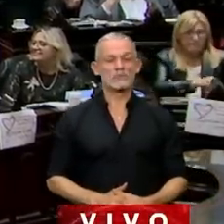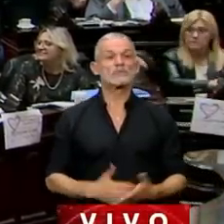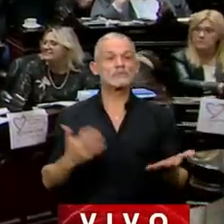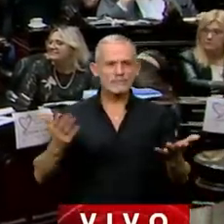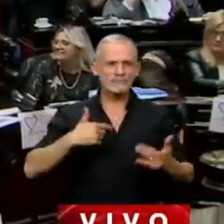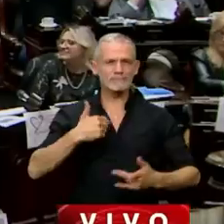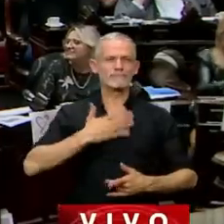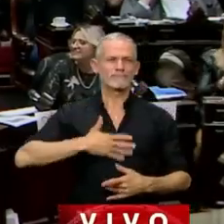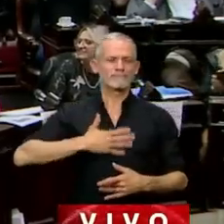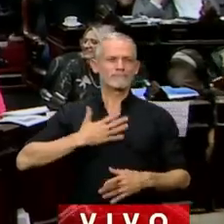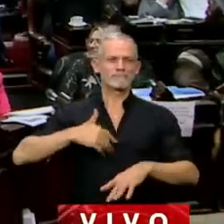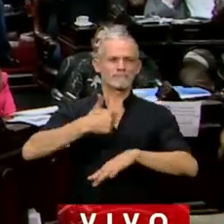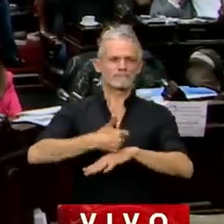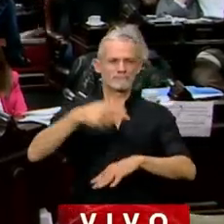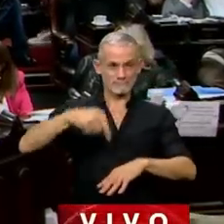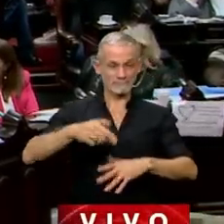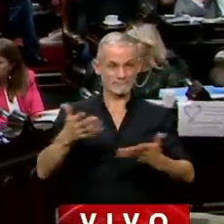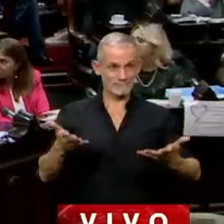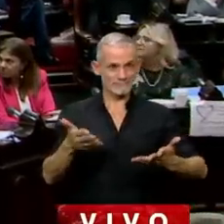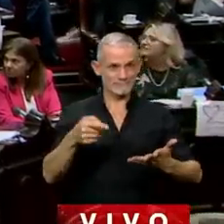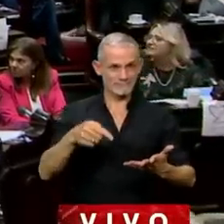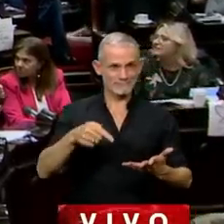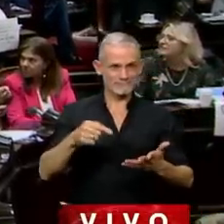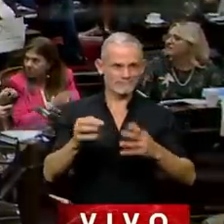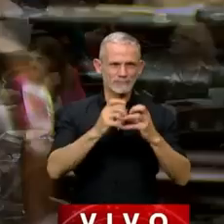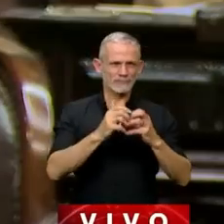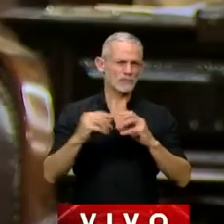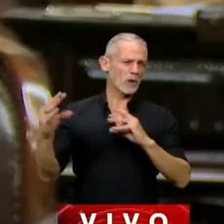Es un gusto estar debatiendo.